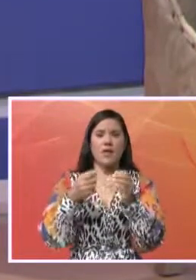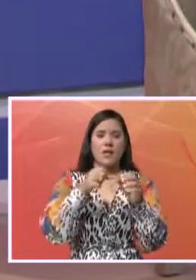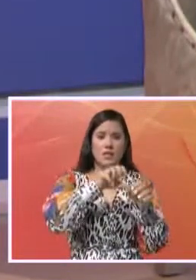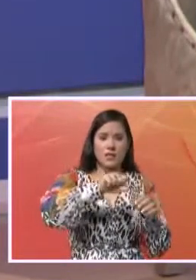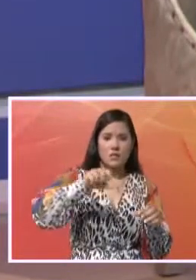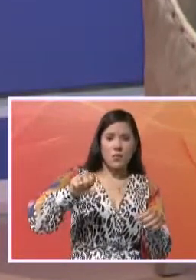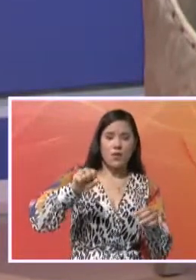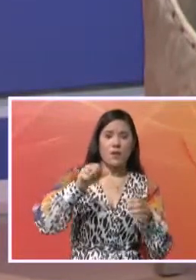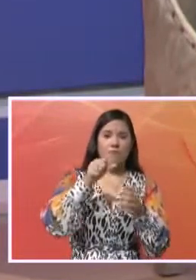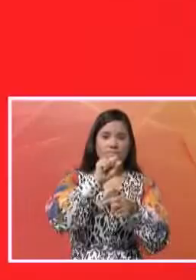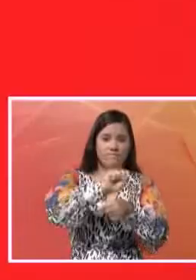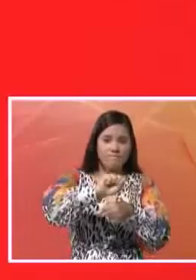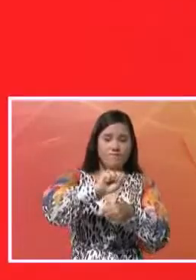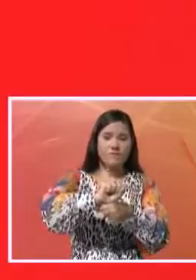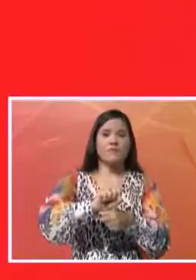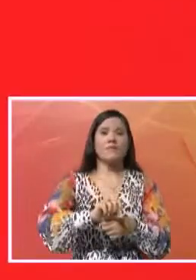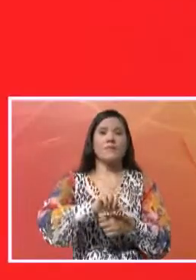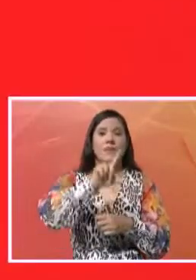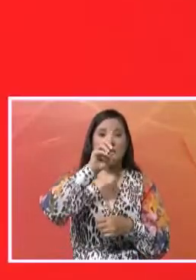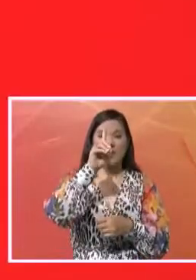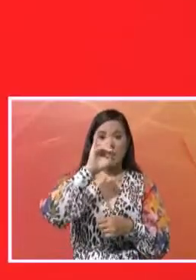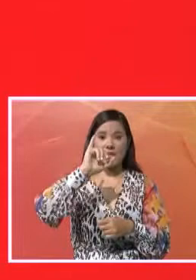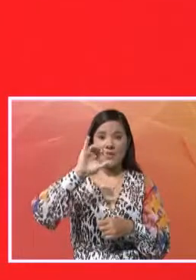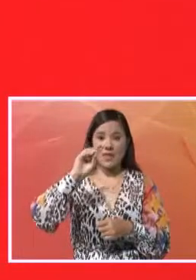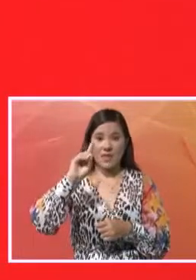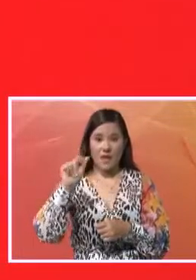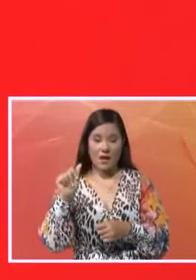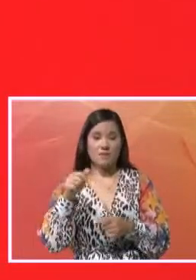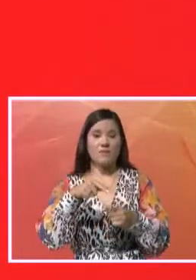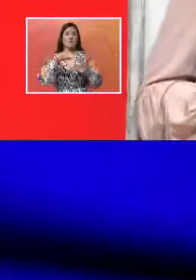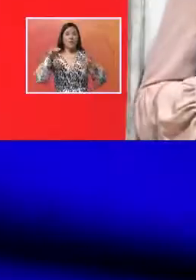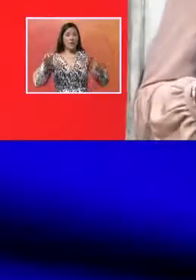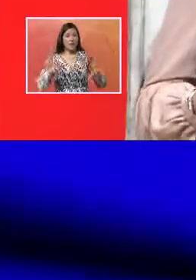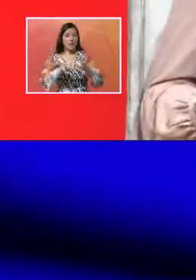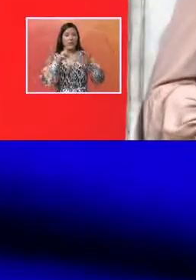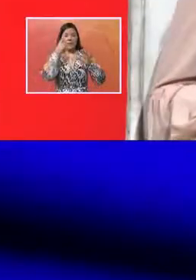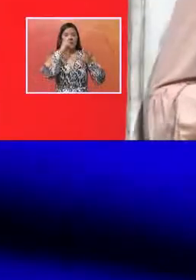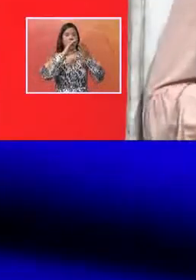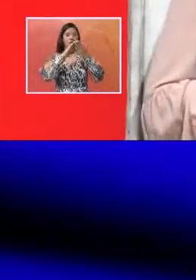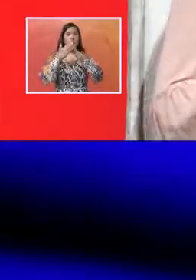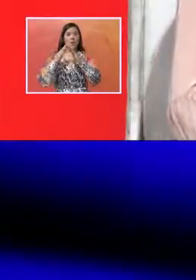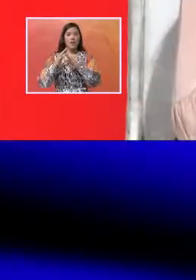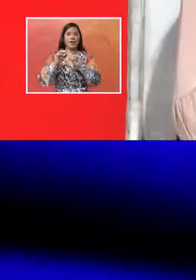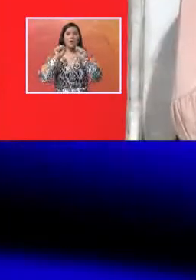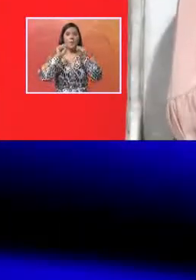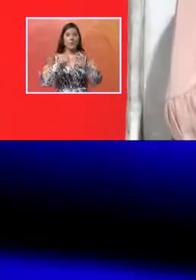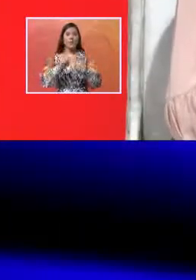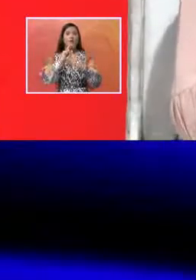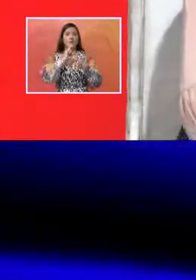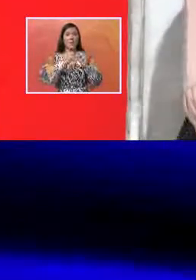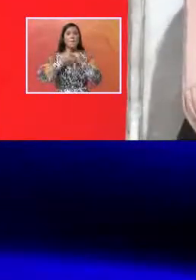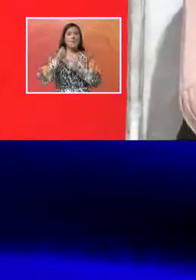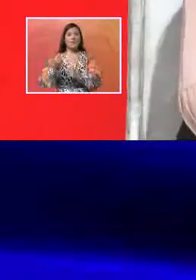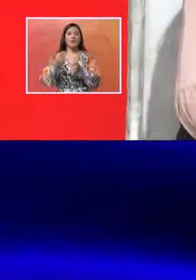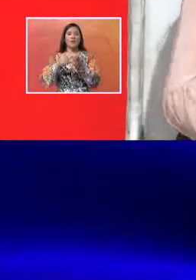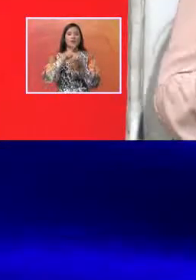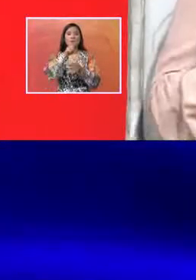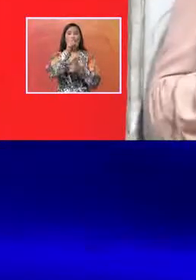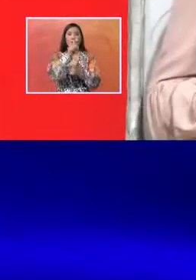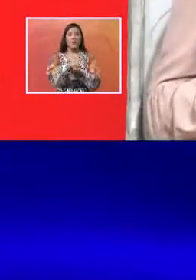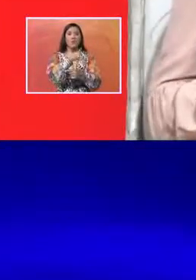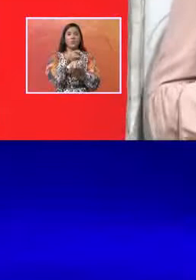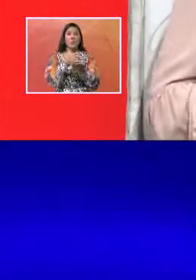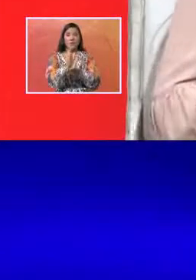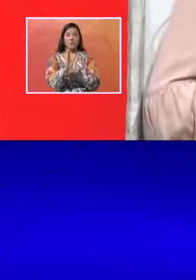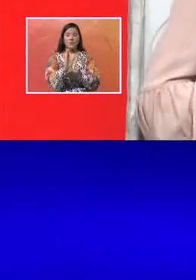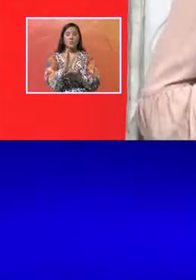fíjate en la vida estamos haciendo un trabajo primero la ciudadanía dominicana pueda estar empoderada de lo que son sus deberes y sus